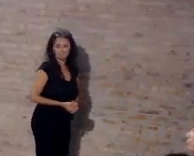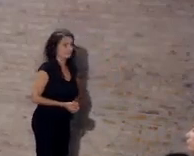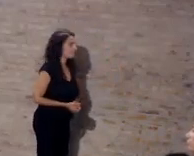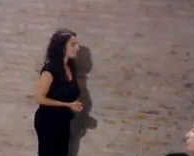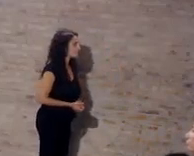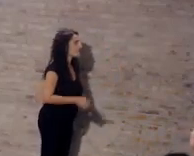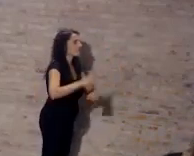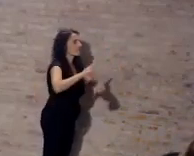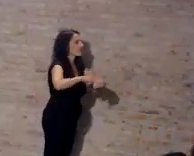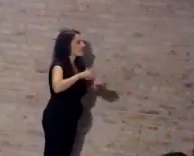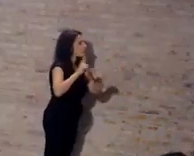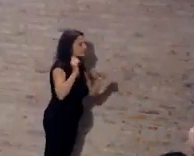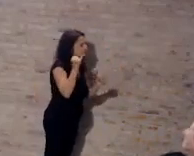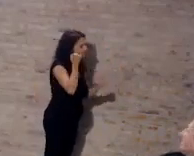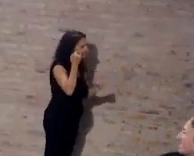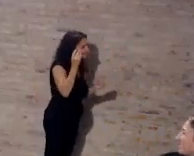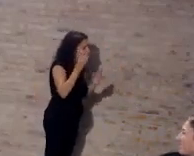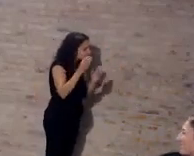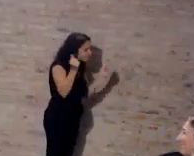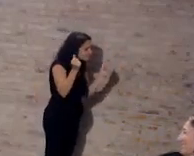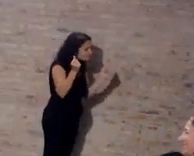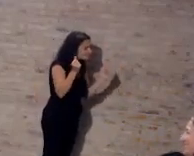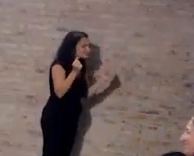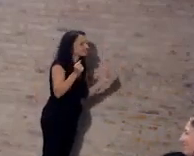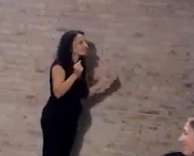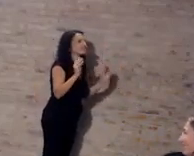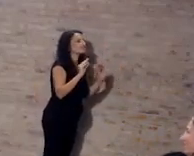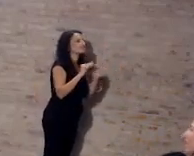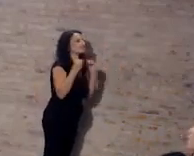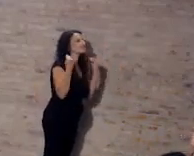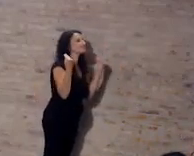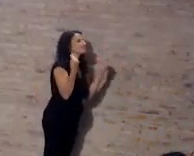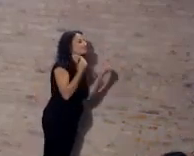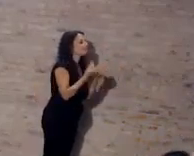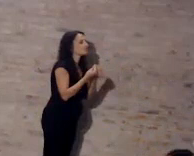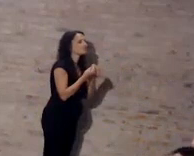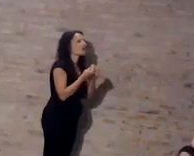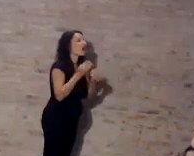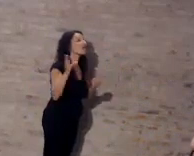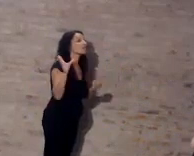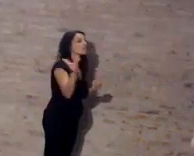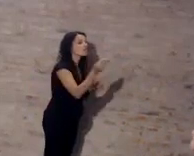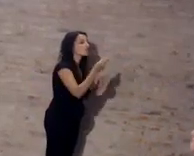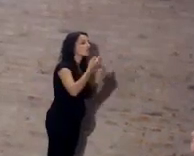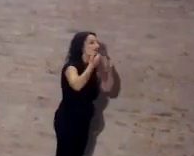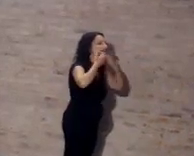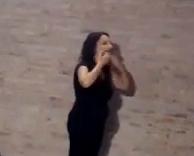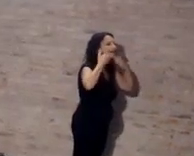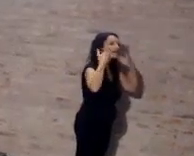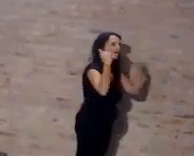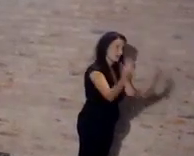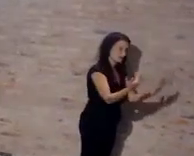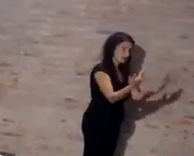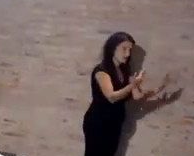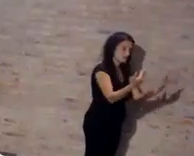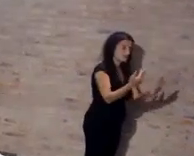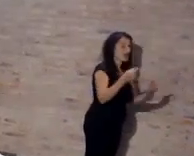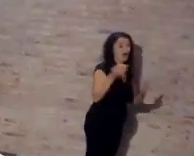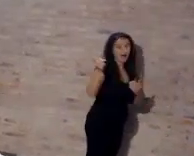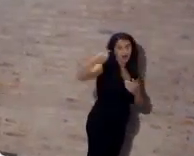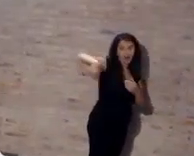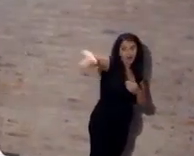Bueno estamos cortas de tiempo ya tenemos que ir cerrando yo les agradezco a las compañeras por